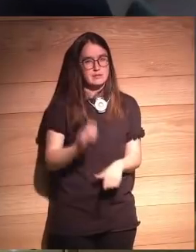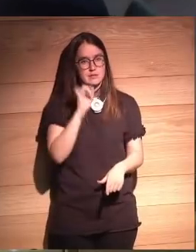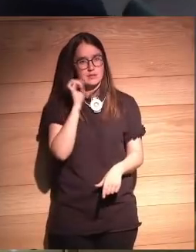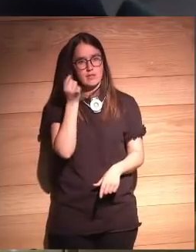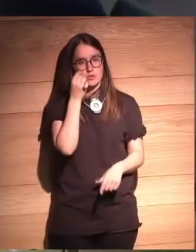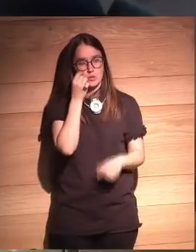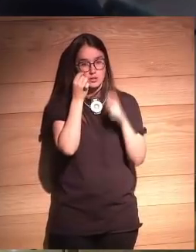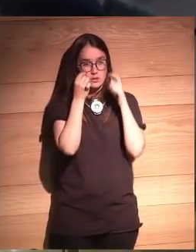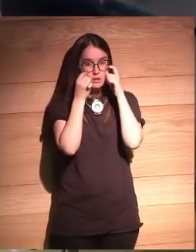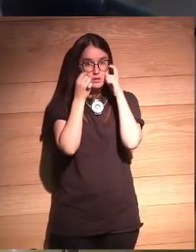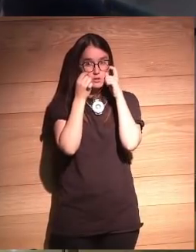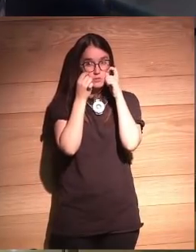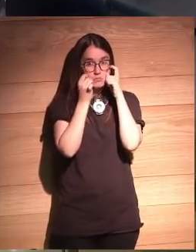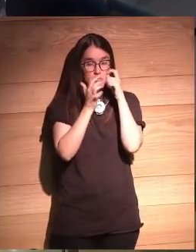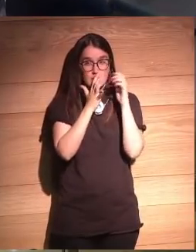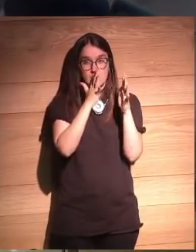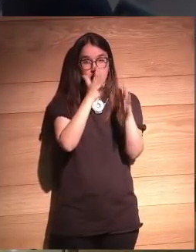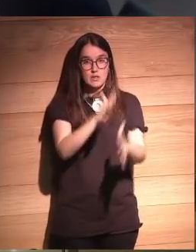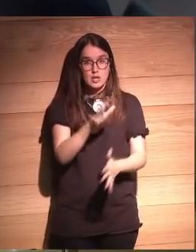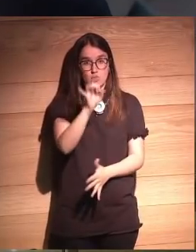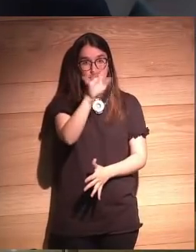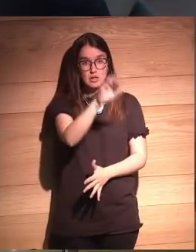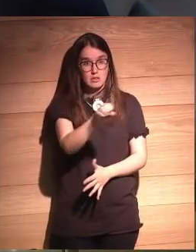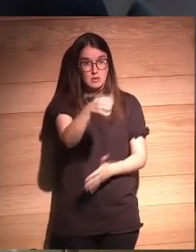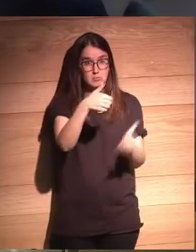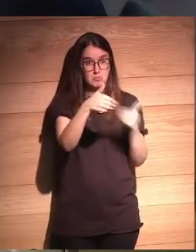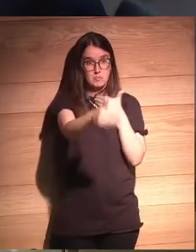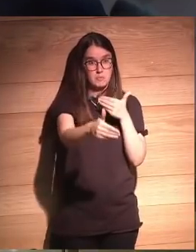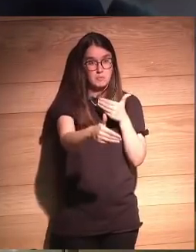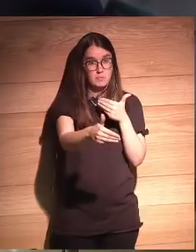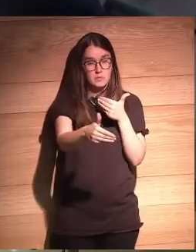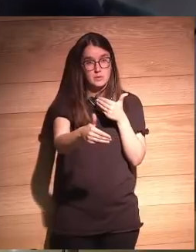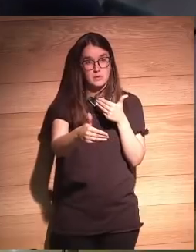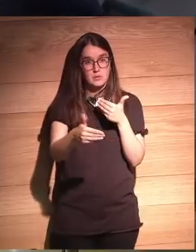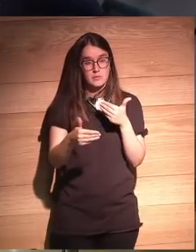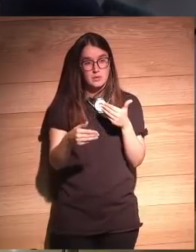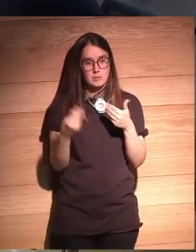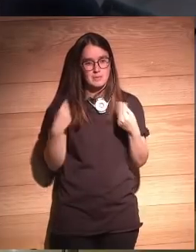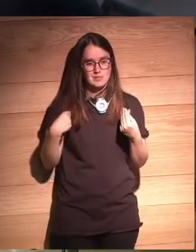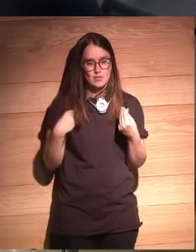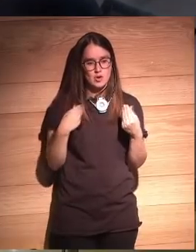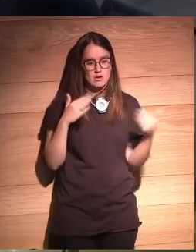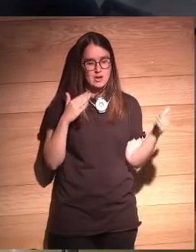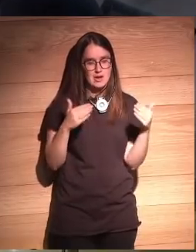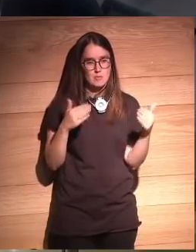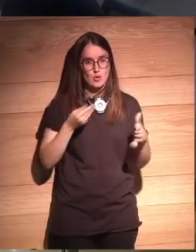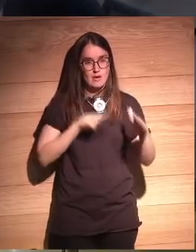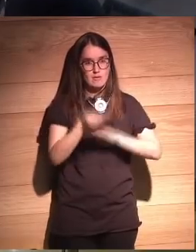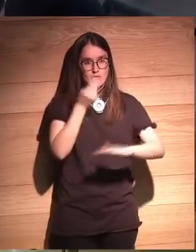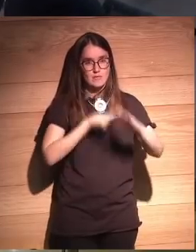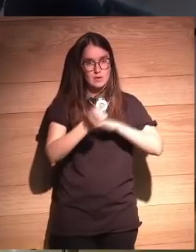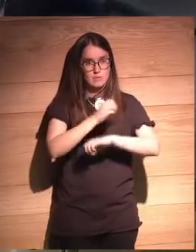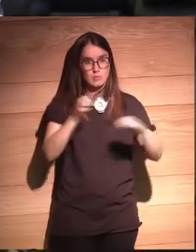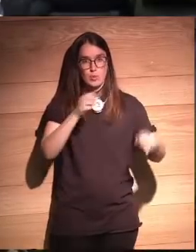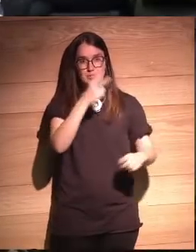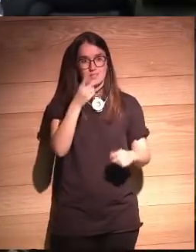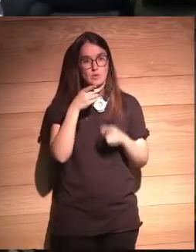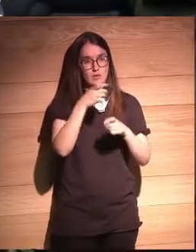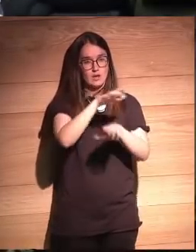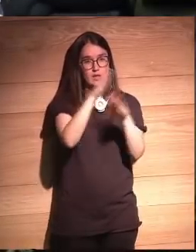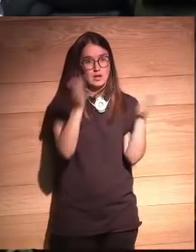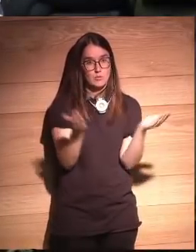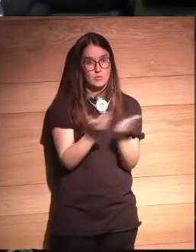que en una década y media, las cohortes del baby boom de después de la Segunda Guerra Mundial y demás van a